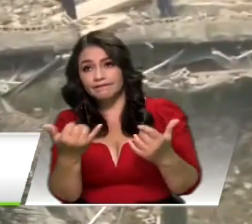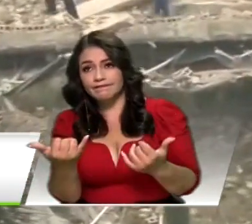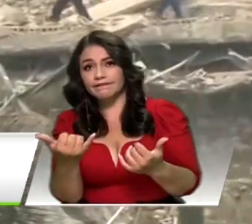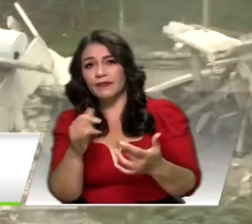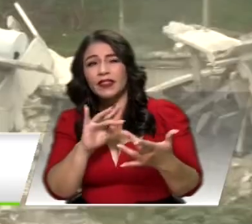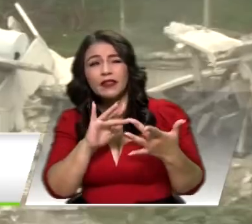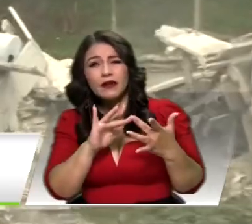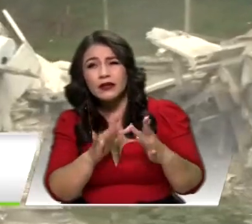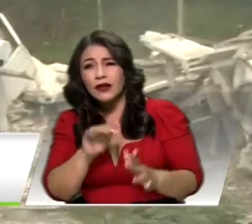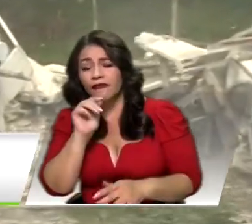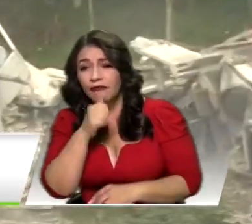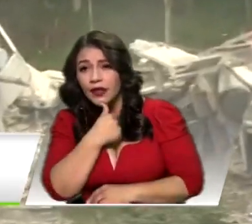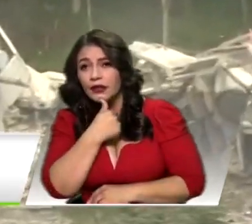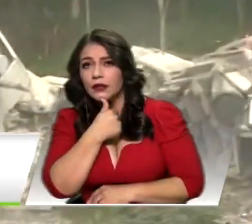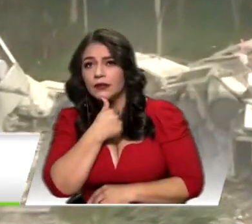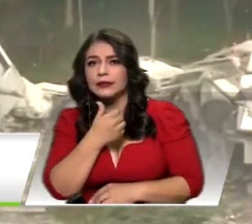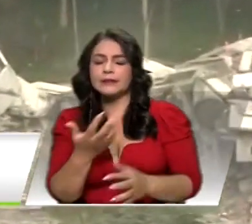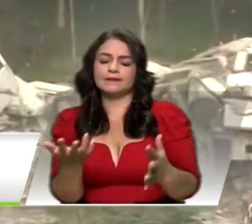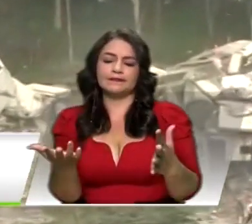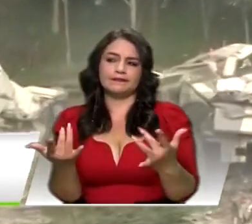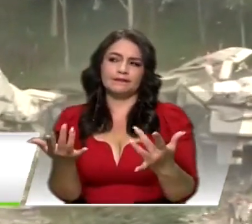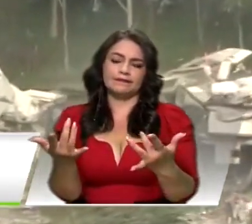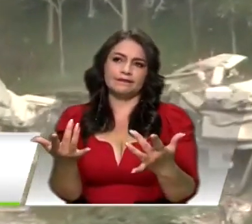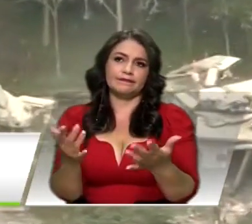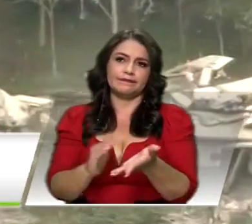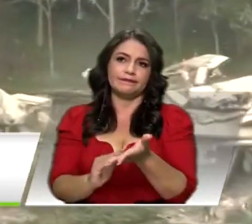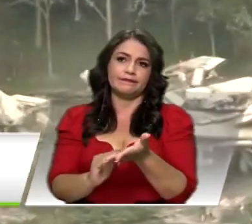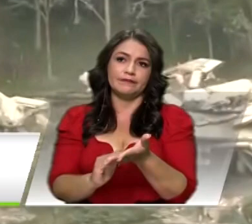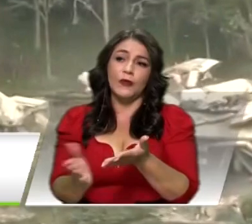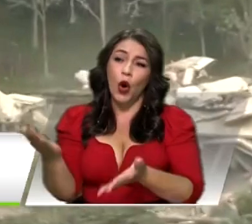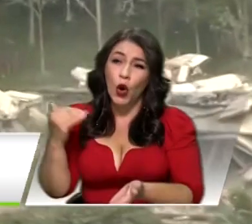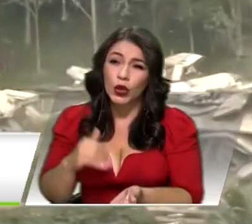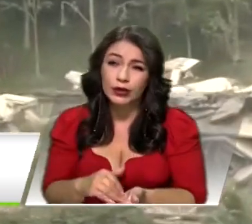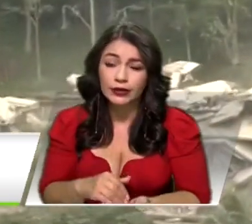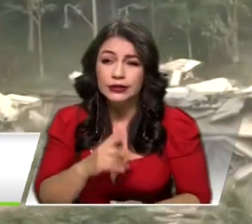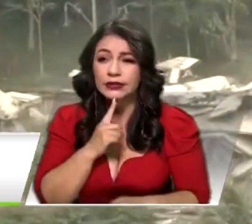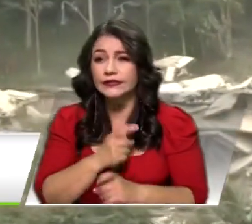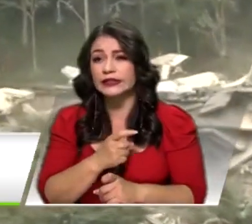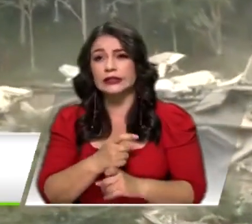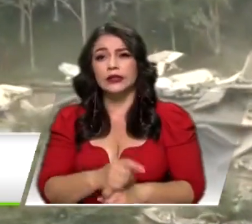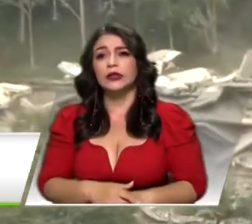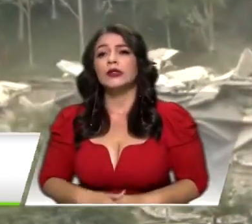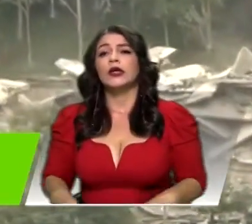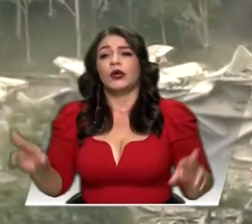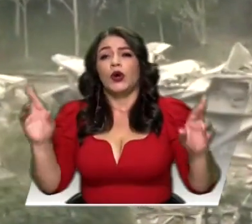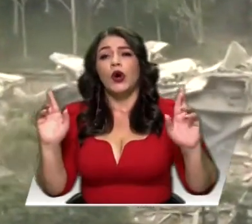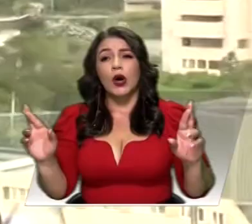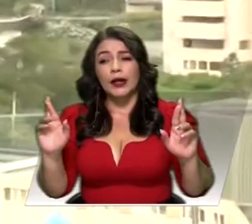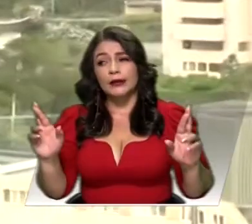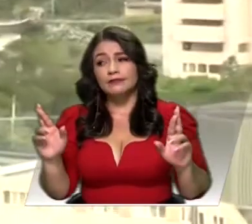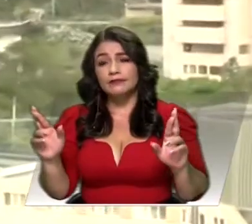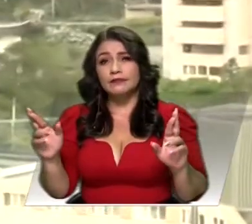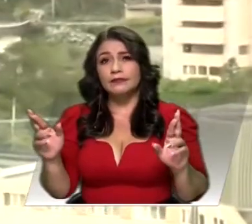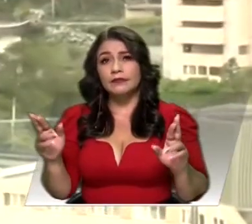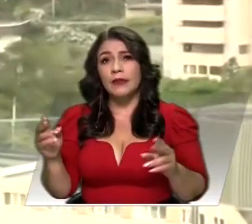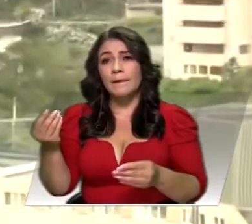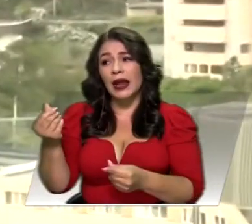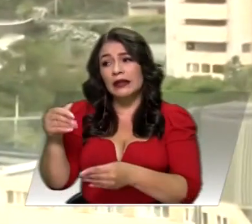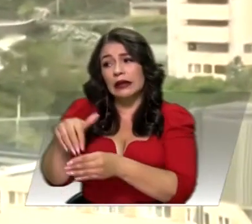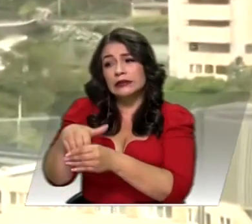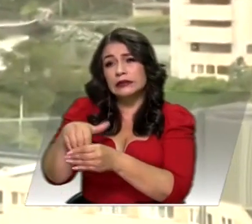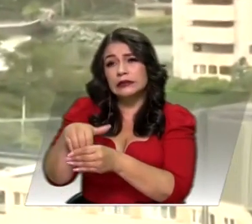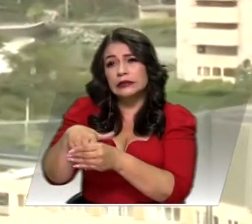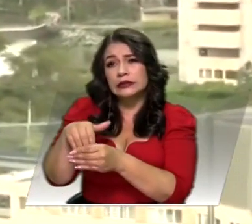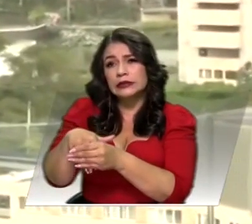autoridades cumplan y no tengan que vivir una nueva tragedia. Esperan que la plata que depositaron para construir hogar se las devuelvan